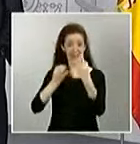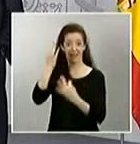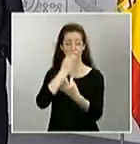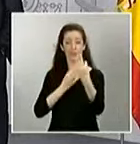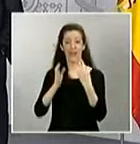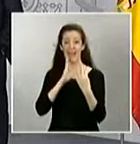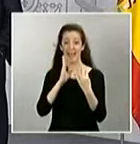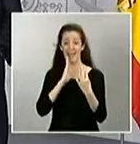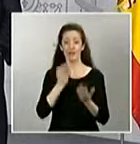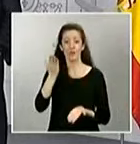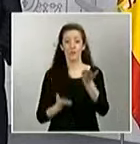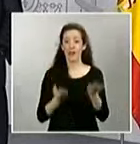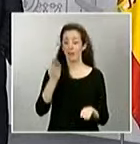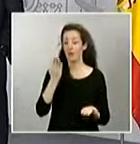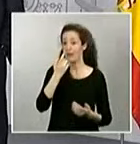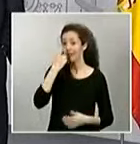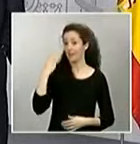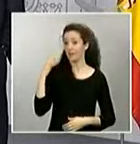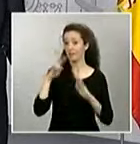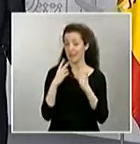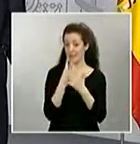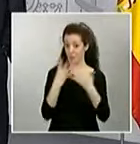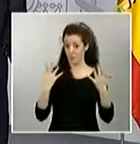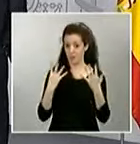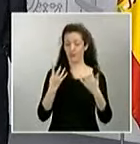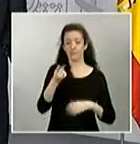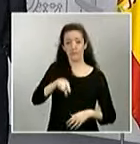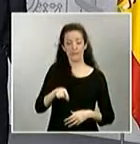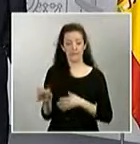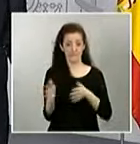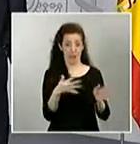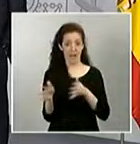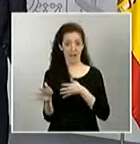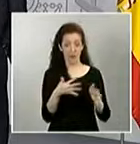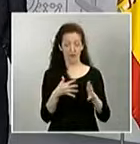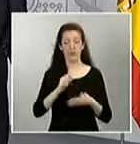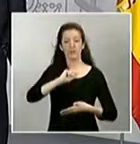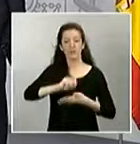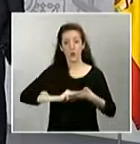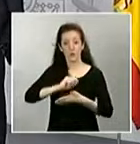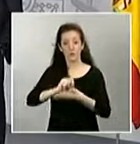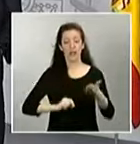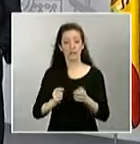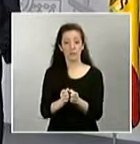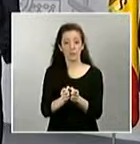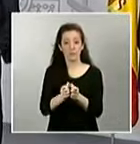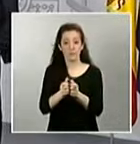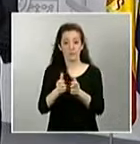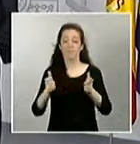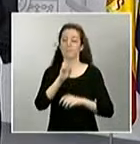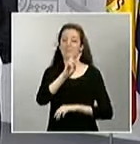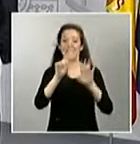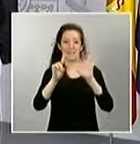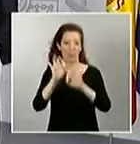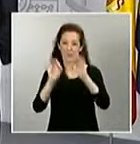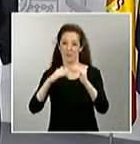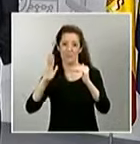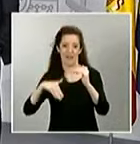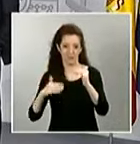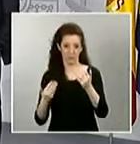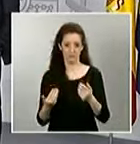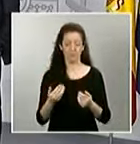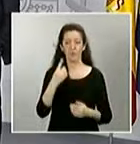2019, los contratos crecen a un ritmo menor de un 26%, pero, insisto, nos situamos en un millón 256